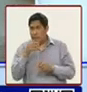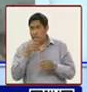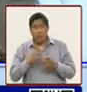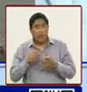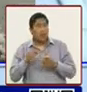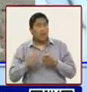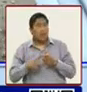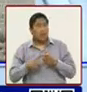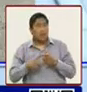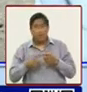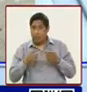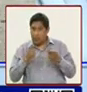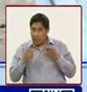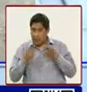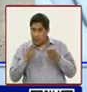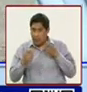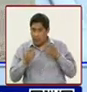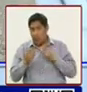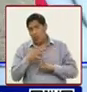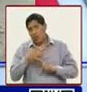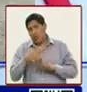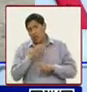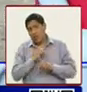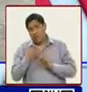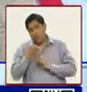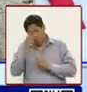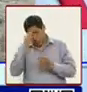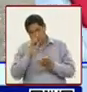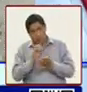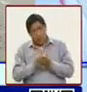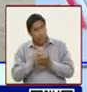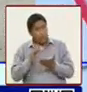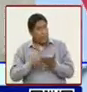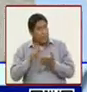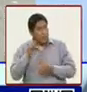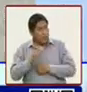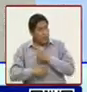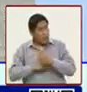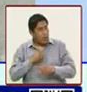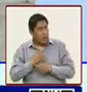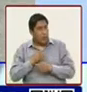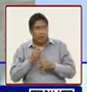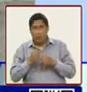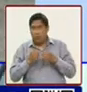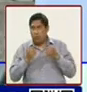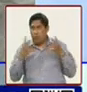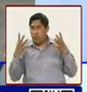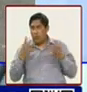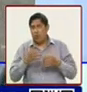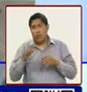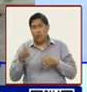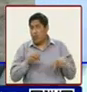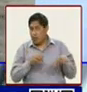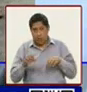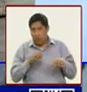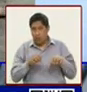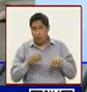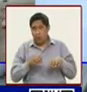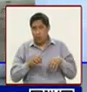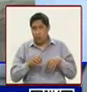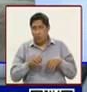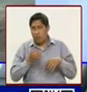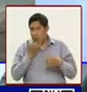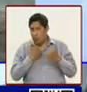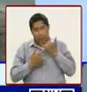entonces tienen que estar ya precaviendo, ¿no? Pues yo creo que este año han sido muy precavidos los hermanos que trabajan en